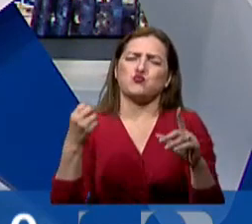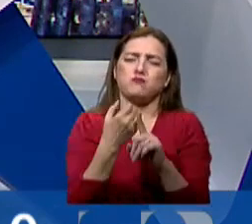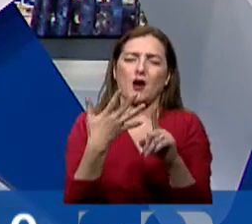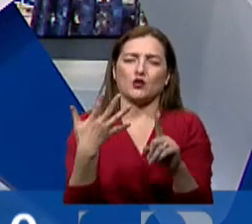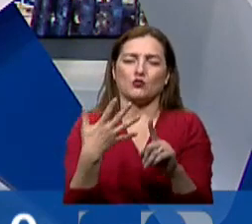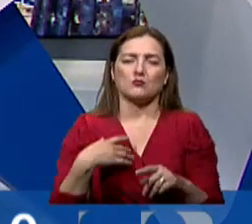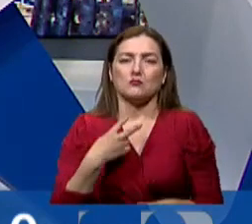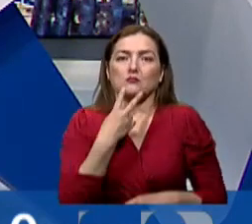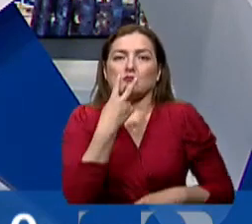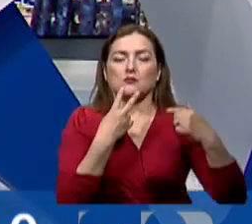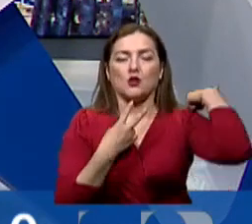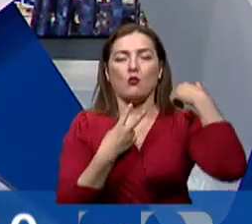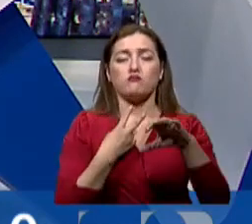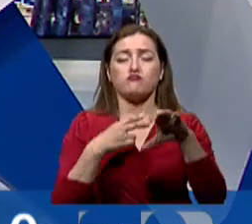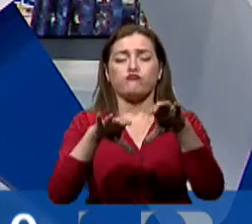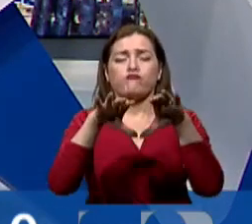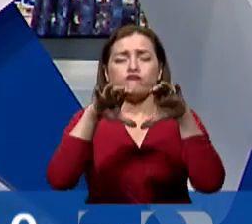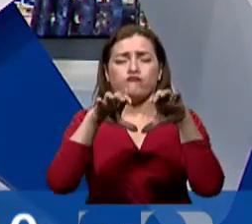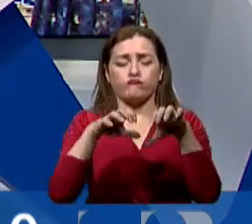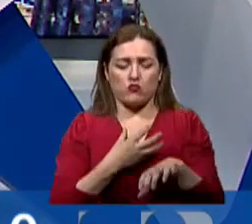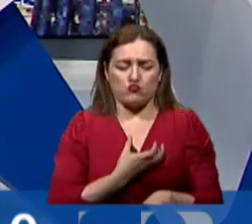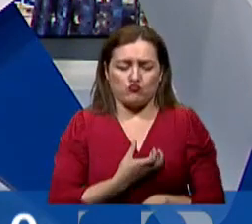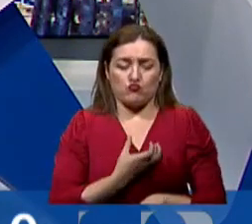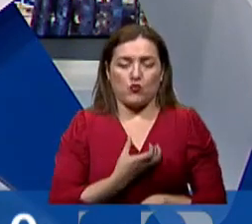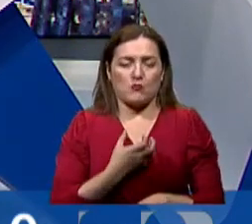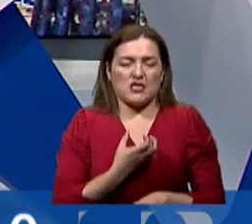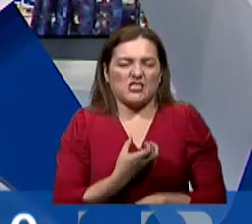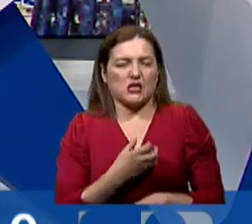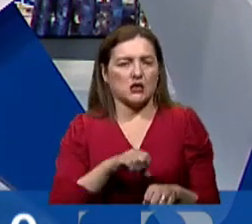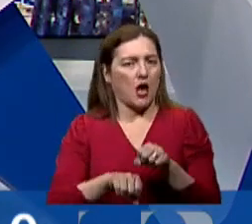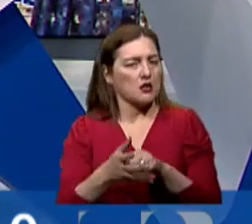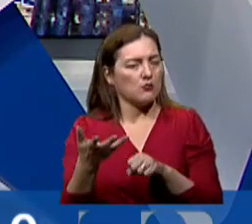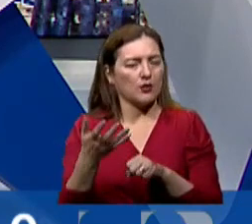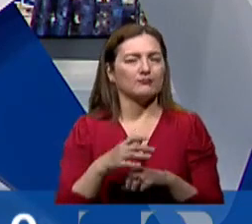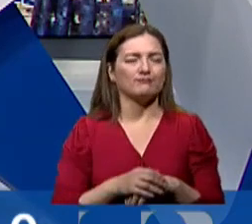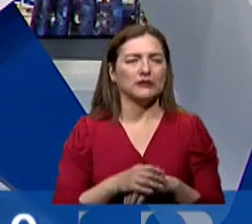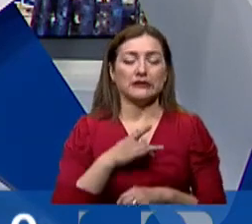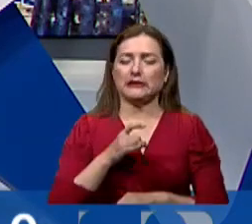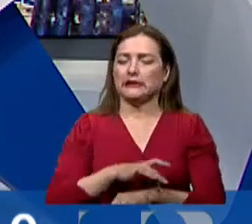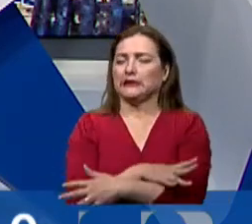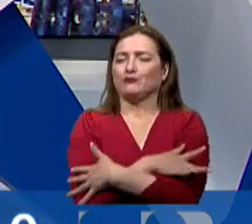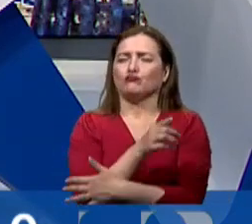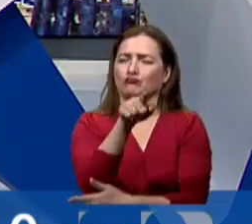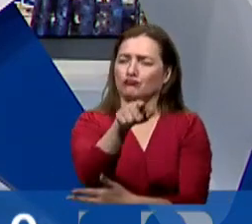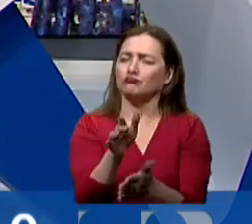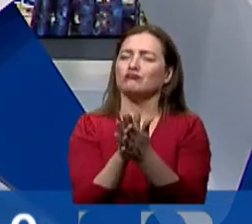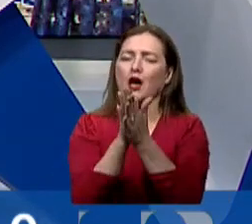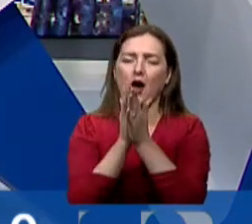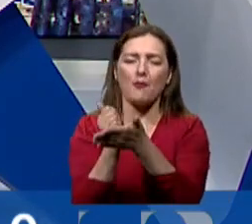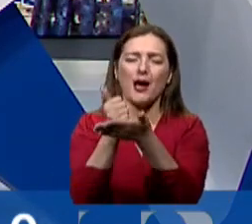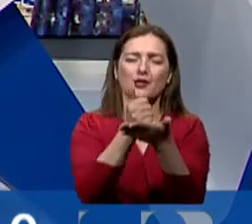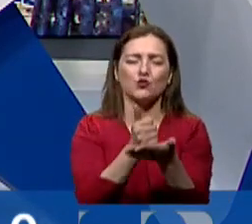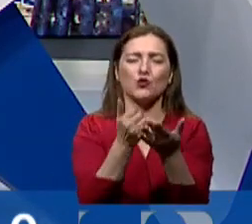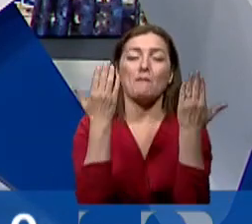los pulmones y el corazón. Un caso que nos conmueve a todos, pero que estamos seguros que contamos con sus manos solidarias, que le brindarán una mano